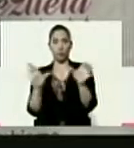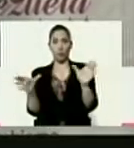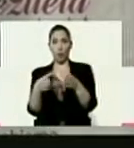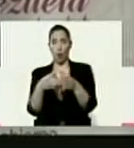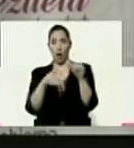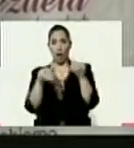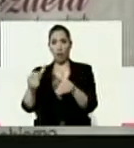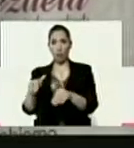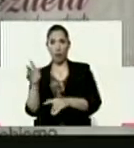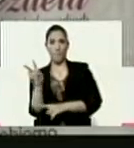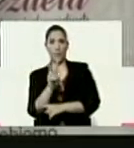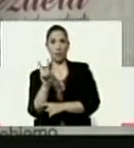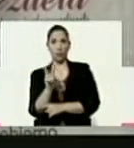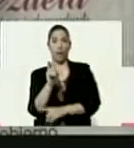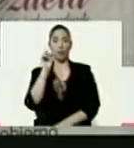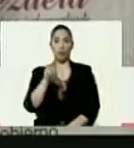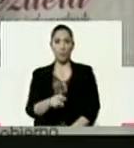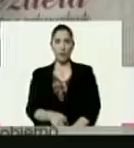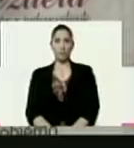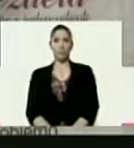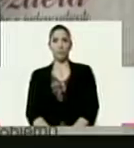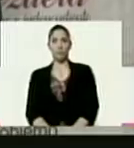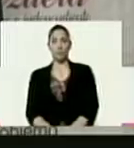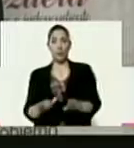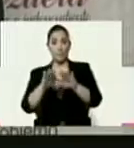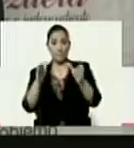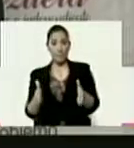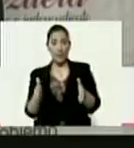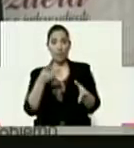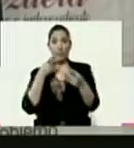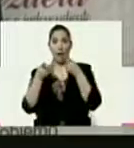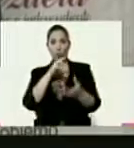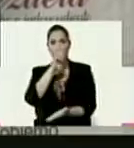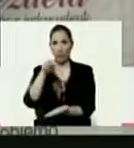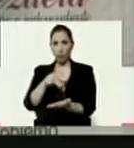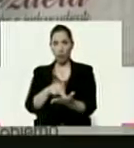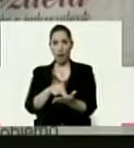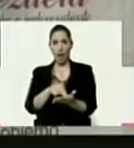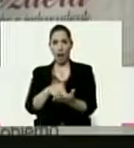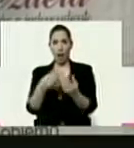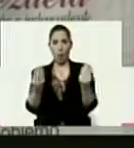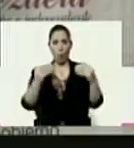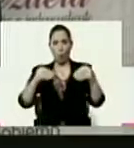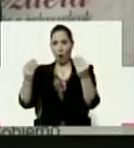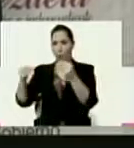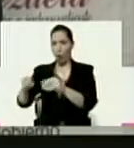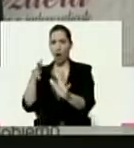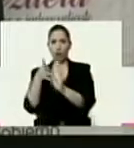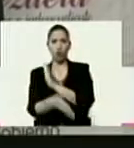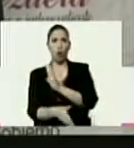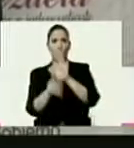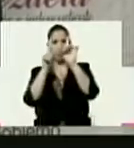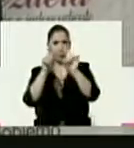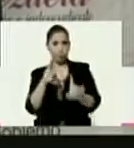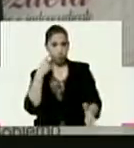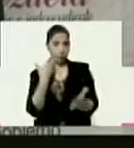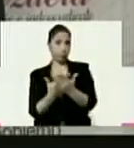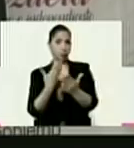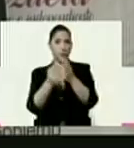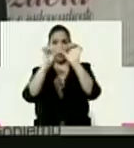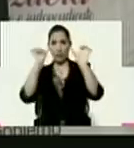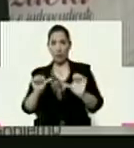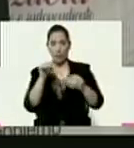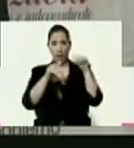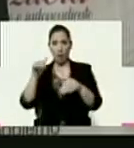electoral venezolano. También en la mesa de diálogo nacional llegamos a una serie de acuerdos sobre auditorías del sistema electoral, sobre revisión